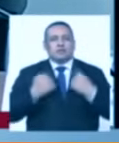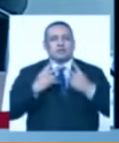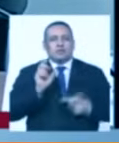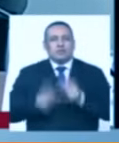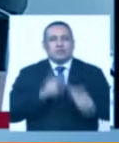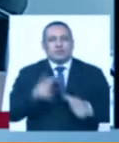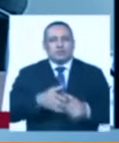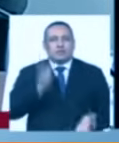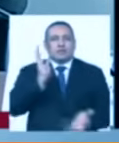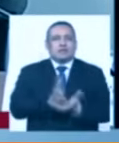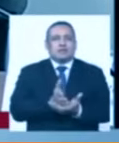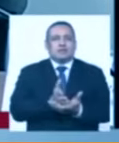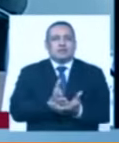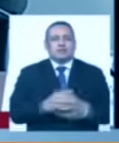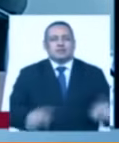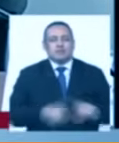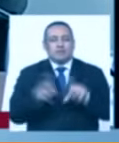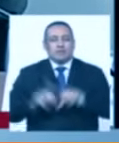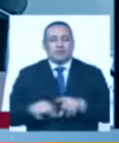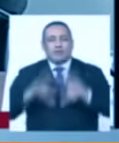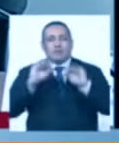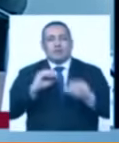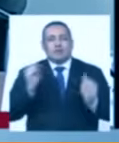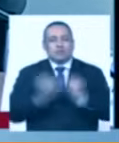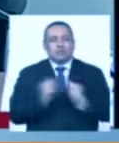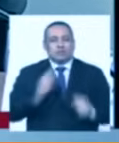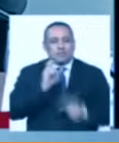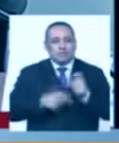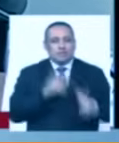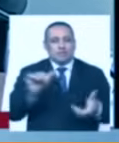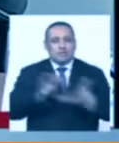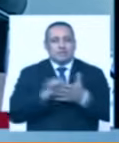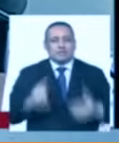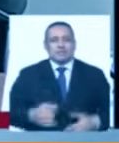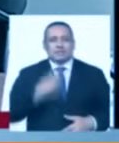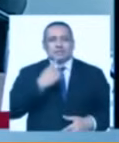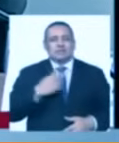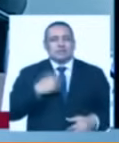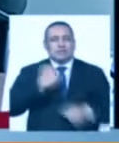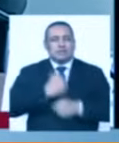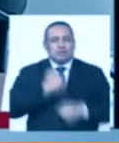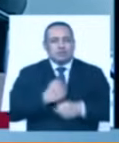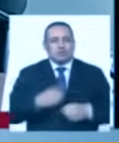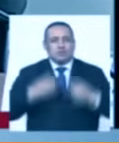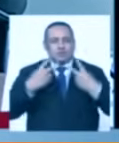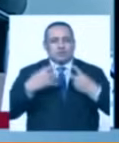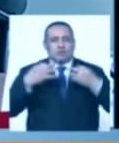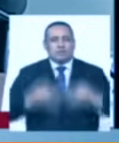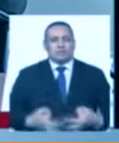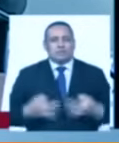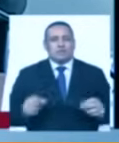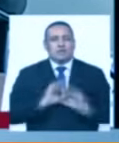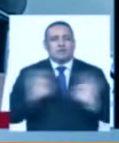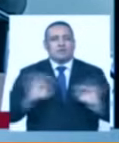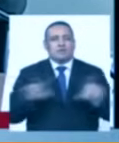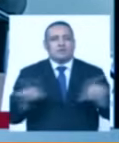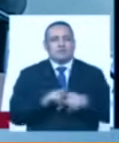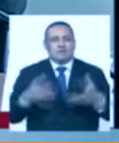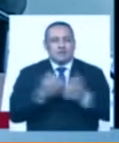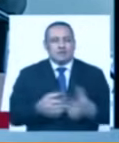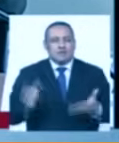de personas que han ejercido la labor de una manera intachable para tratar de mancillar su honor. Eso